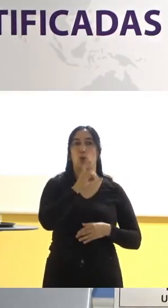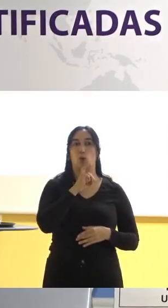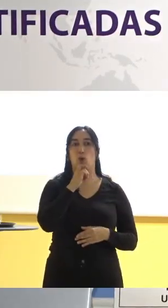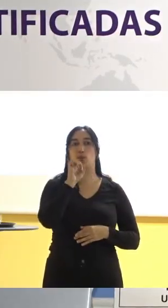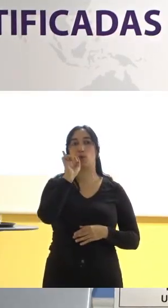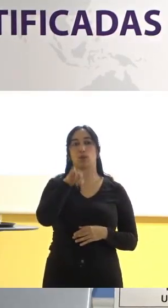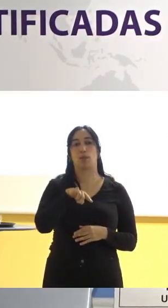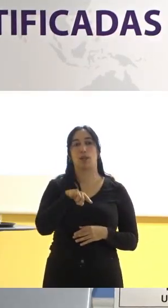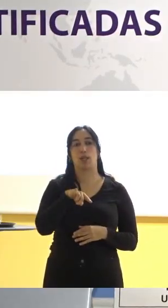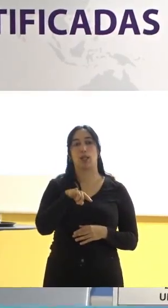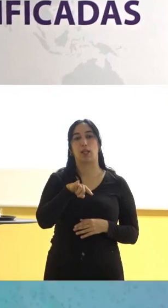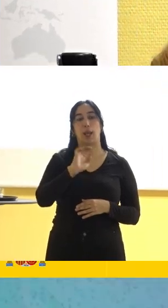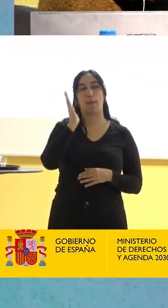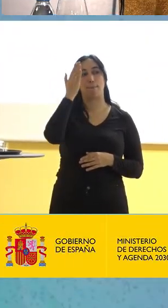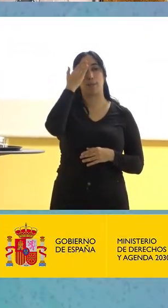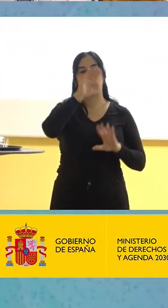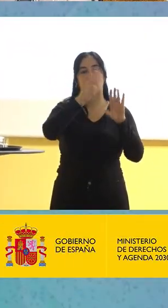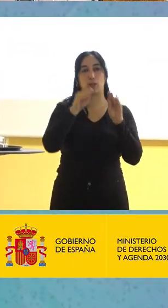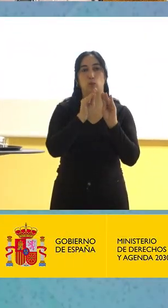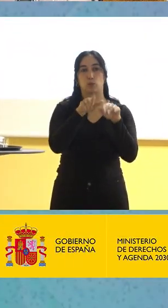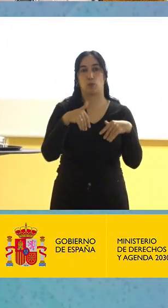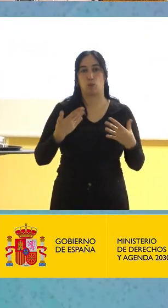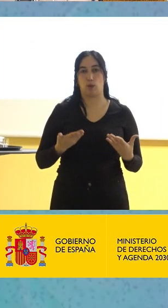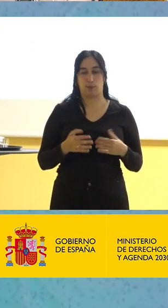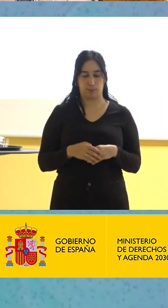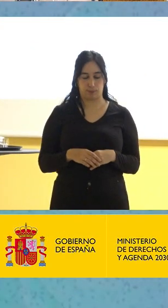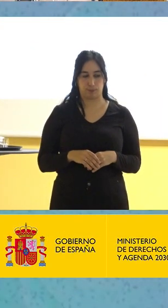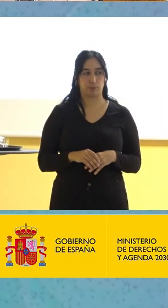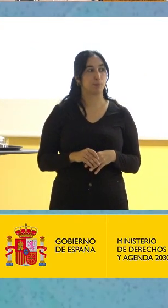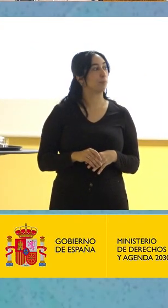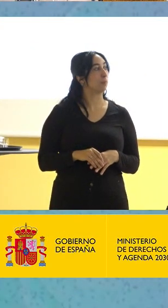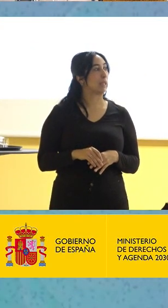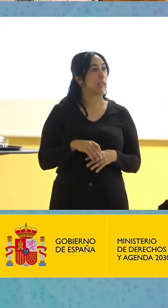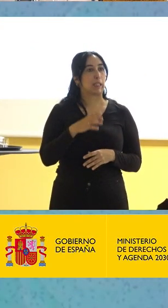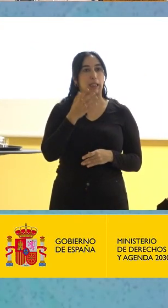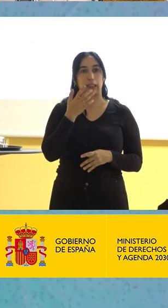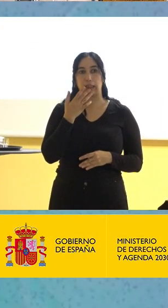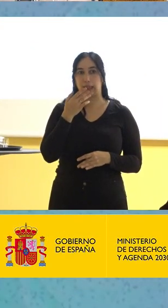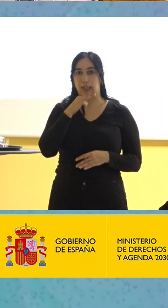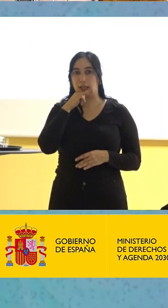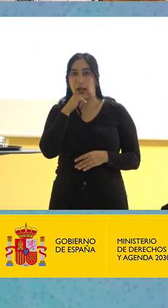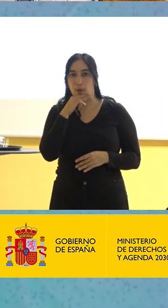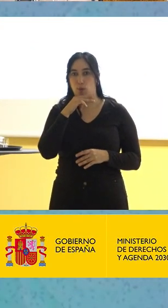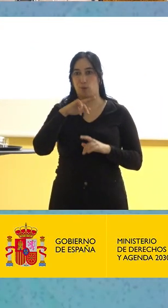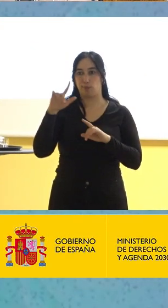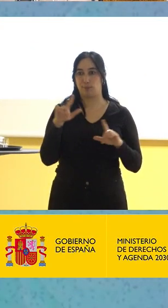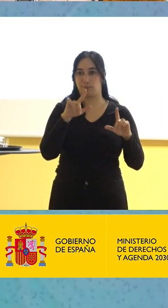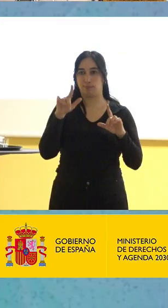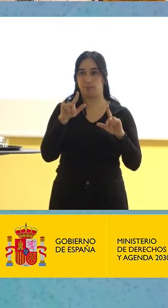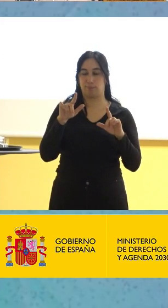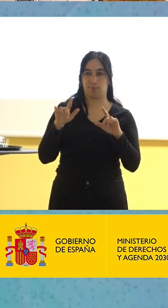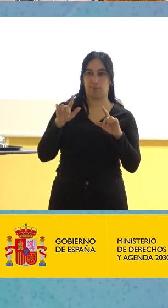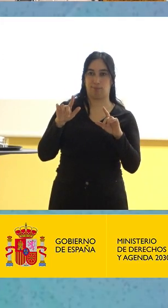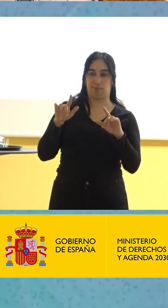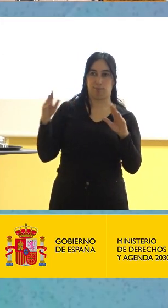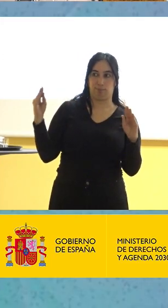sus principales conclusiones. Vale. Si en algún momento voy hablando y la diapositiva no